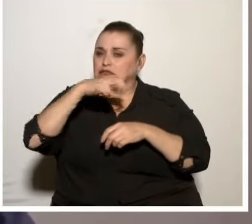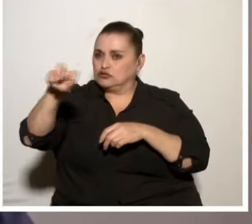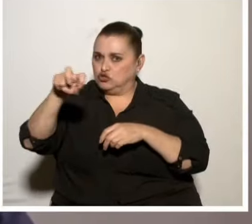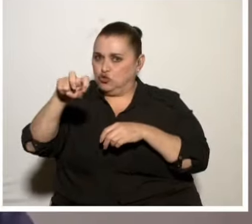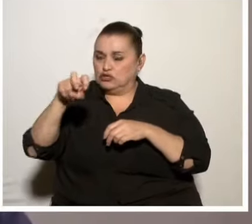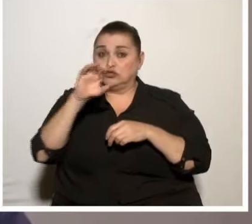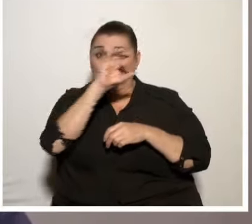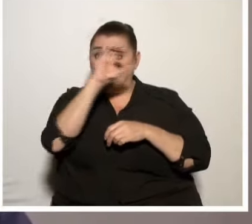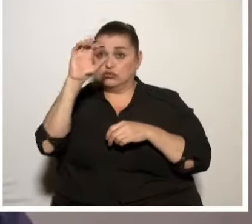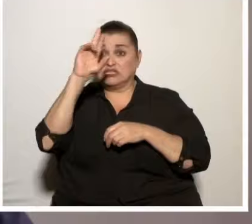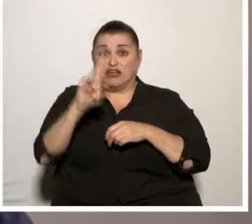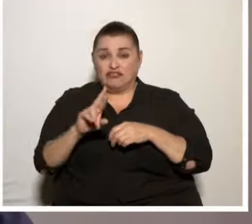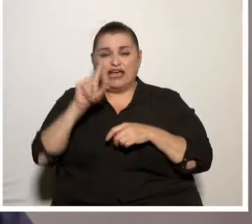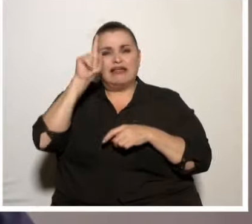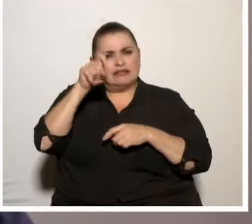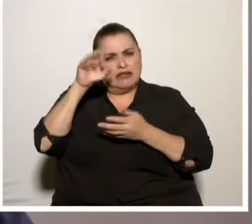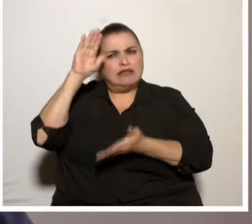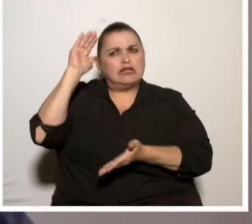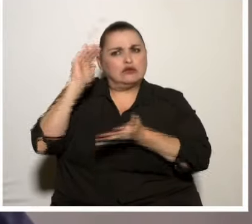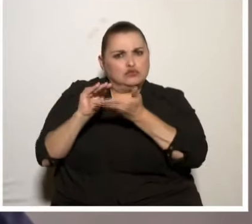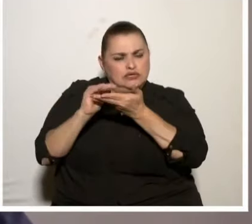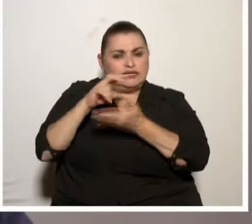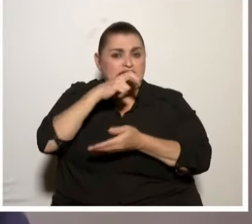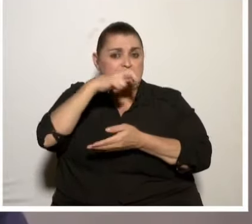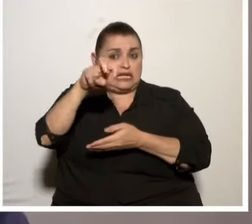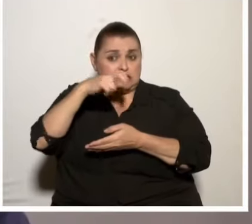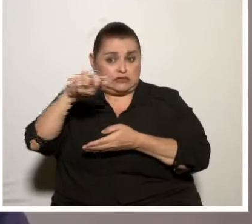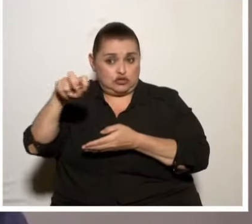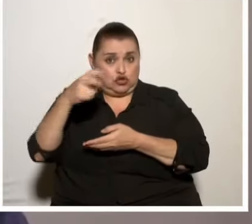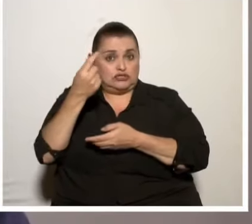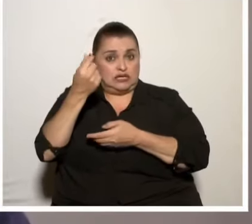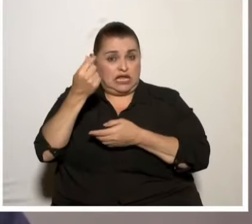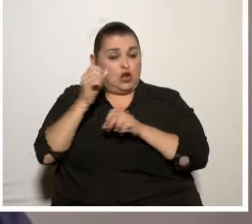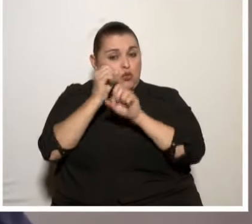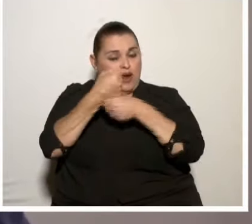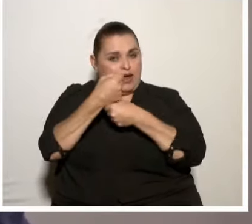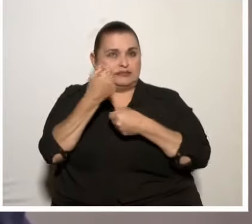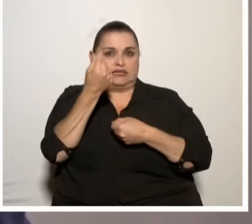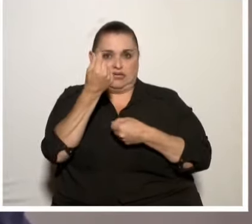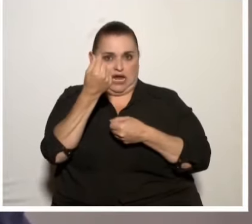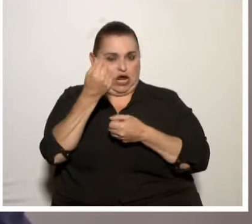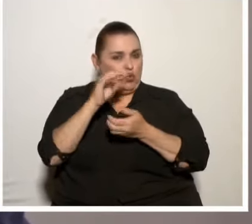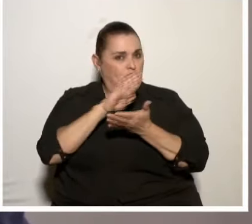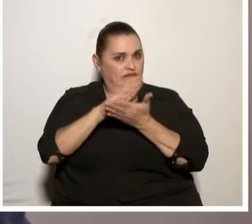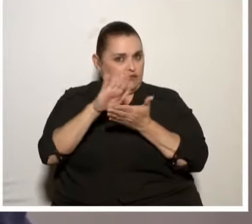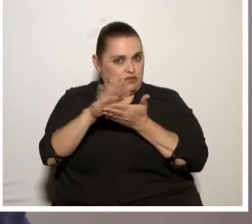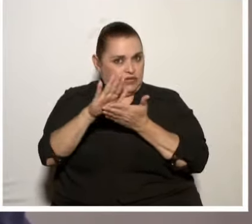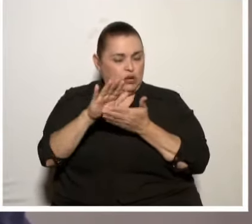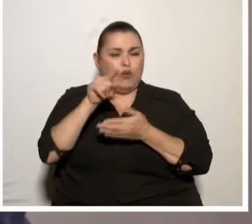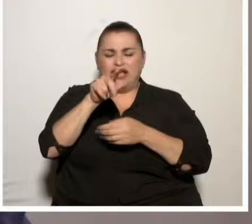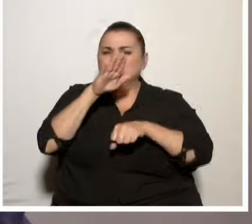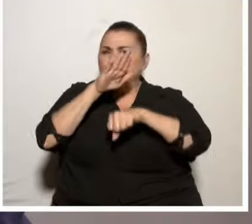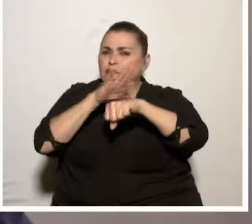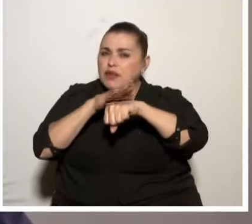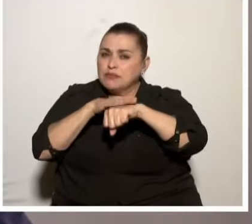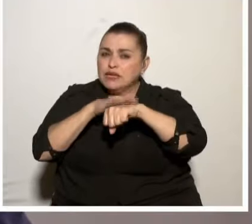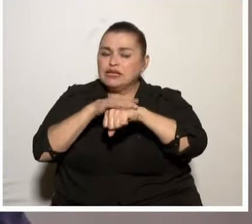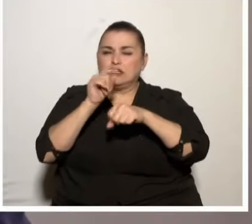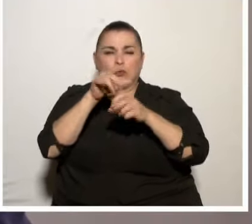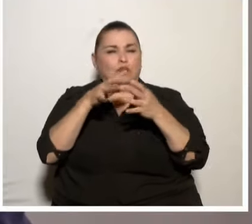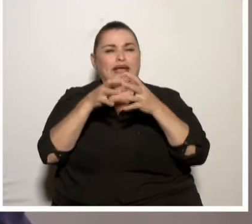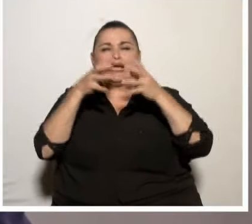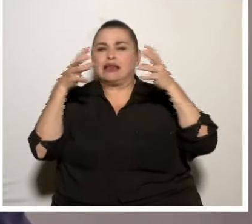Costa Rica tiene que reducir las transacciones que hoy en día se hacen en efectivo, y esto está permitiendo una